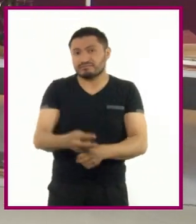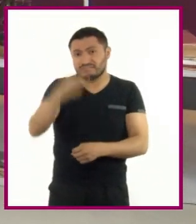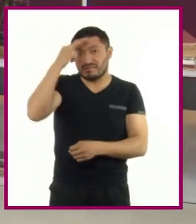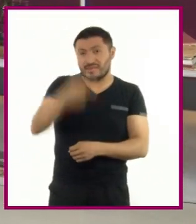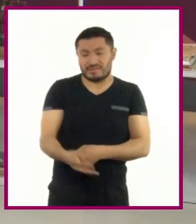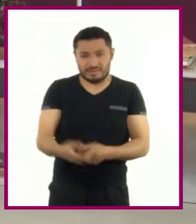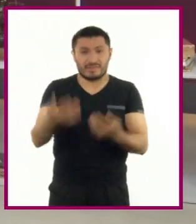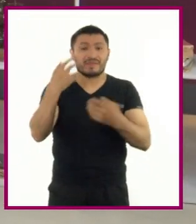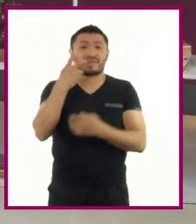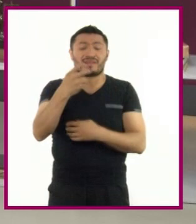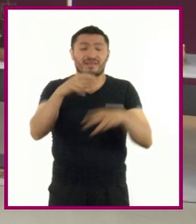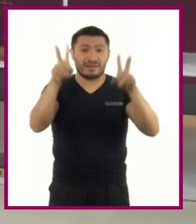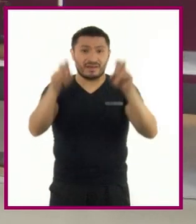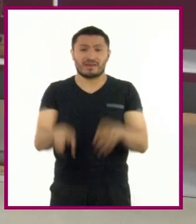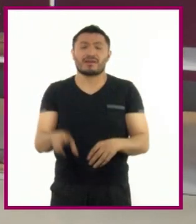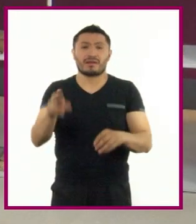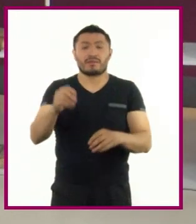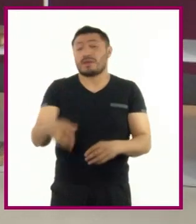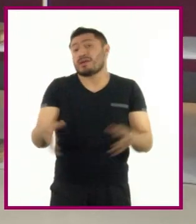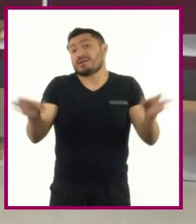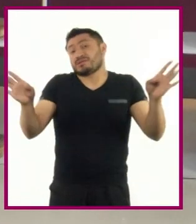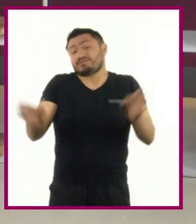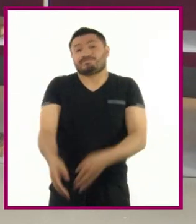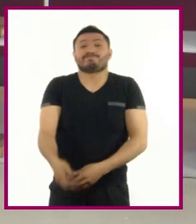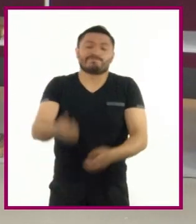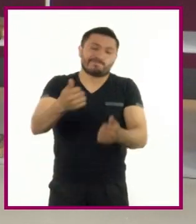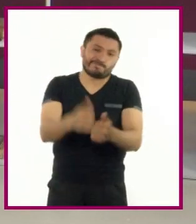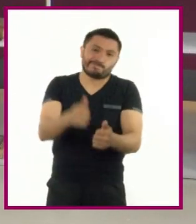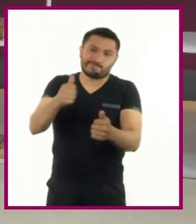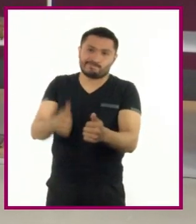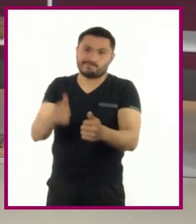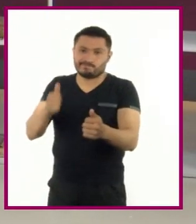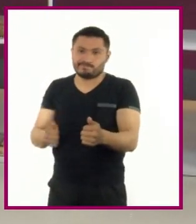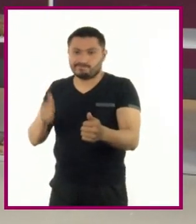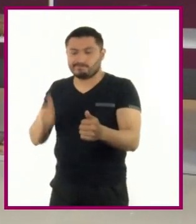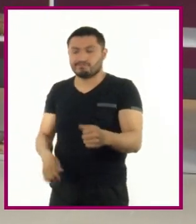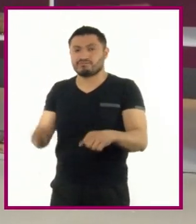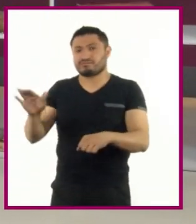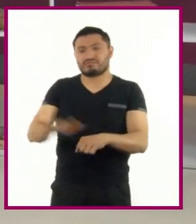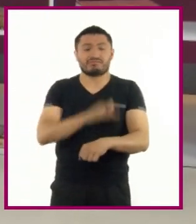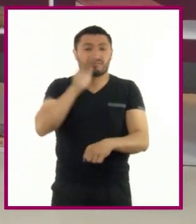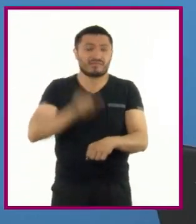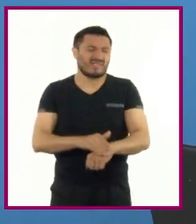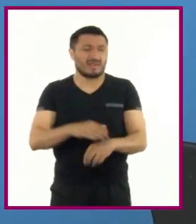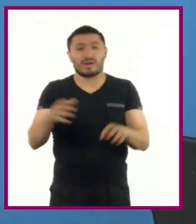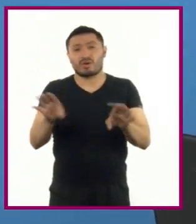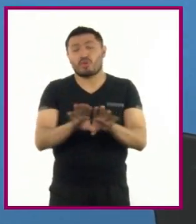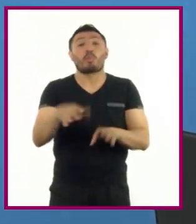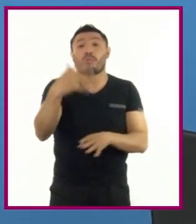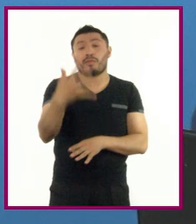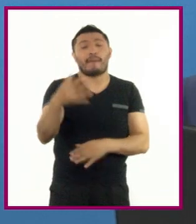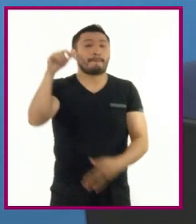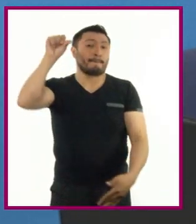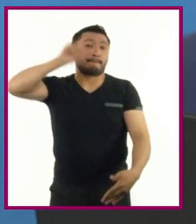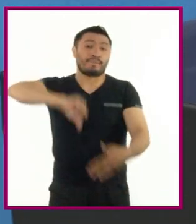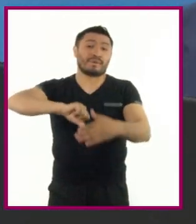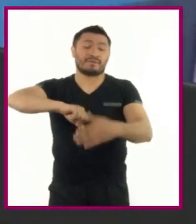términos democráticos no pasa ni de panzazo. Merece apenas un 5 de calificación. En agosto